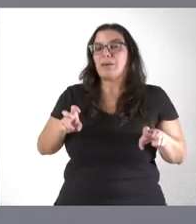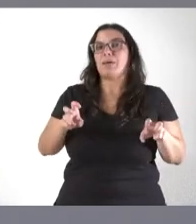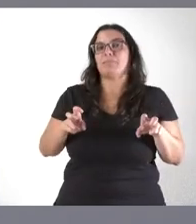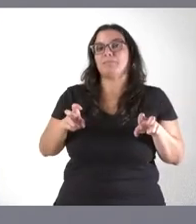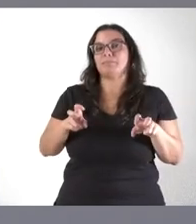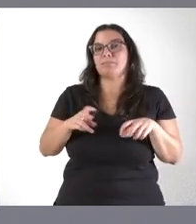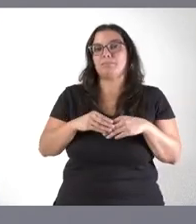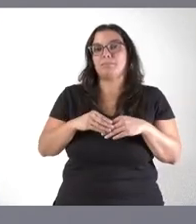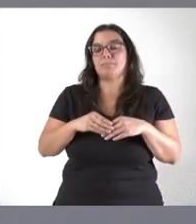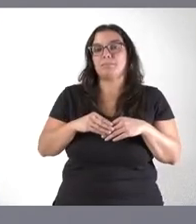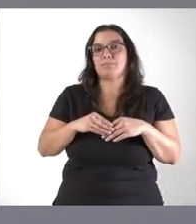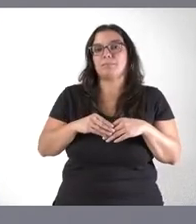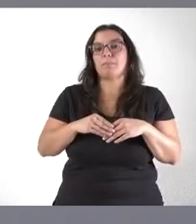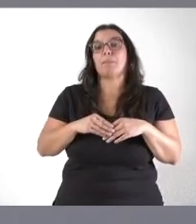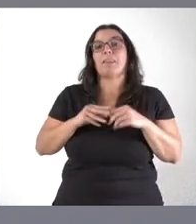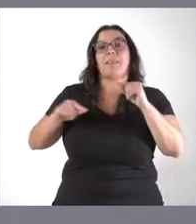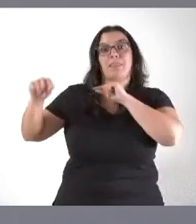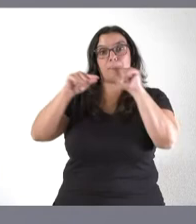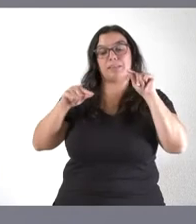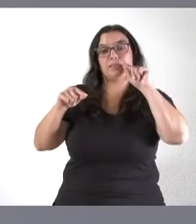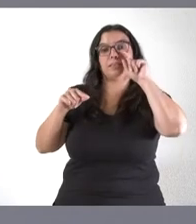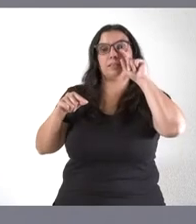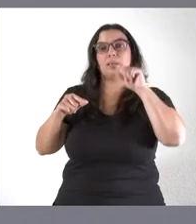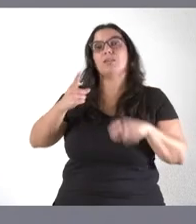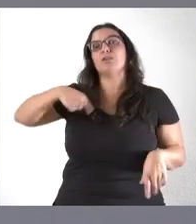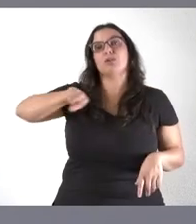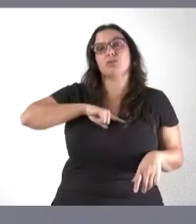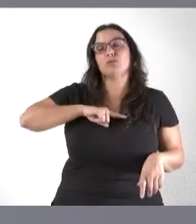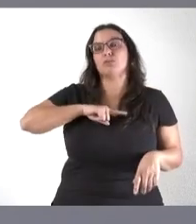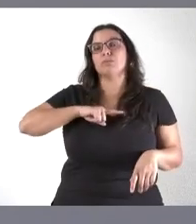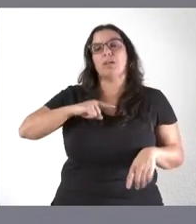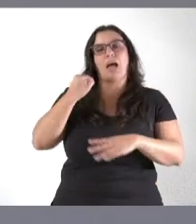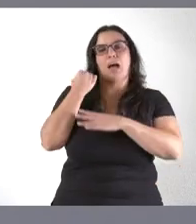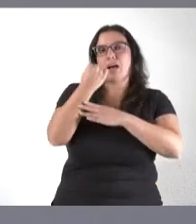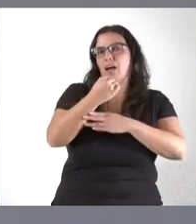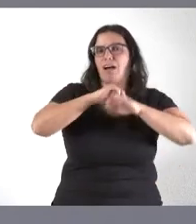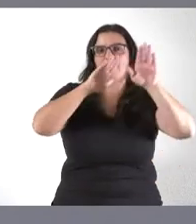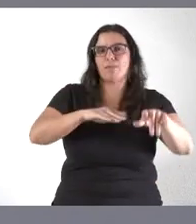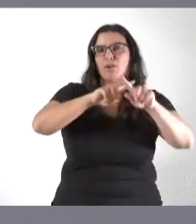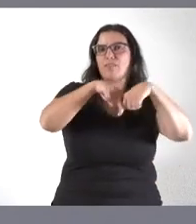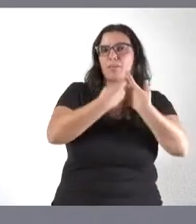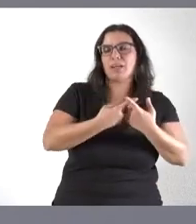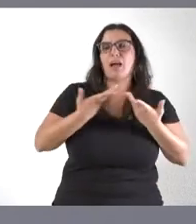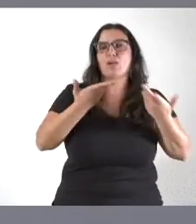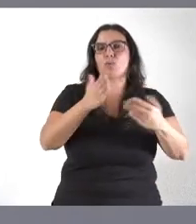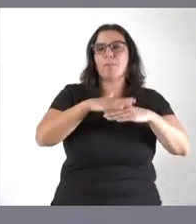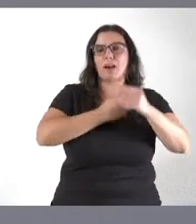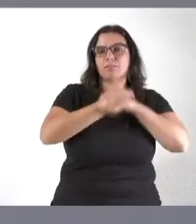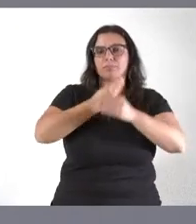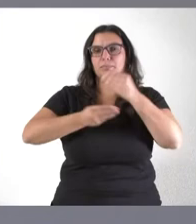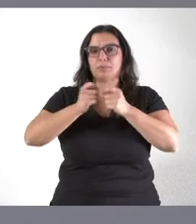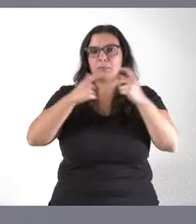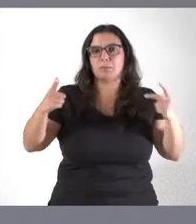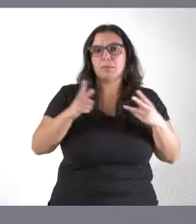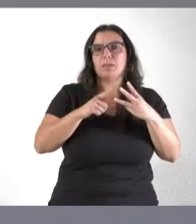se manifestaban en torno a este debate nuestra posición inequívoca es a favor de la familia a favor de las ayudas a la natalidad a favor